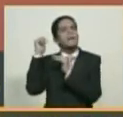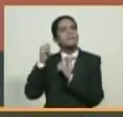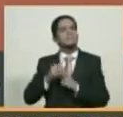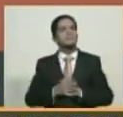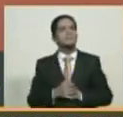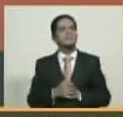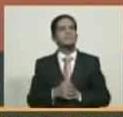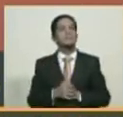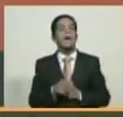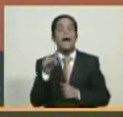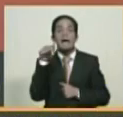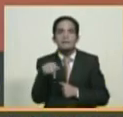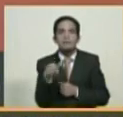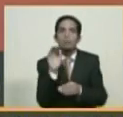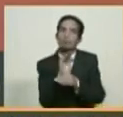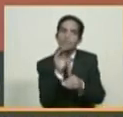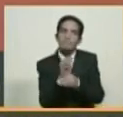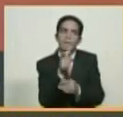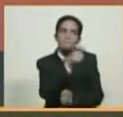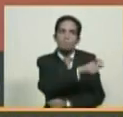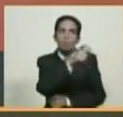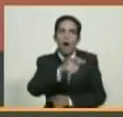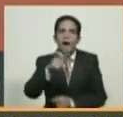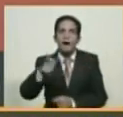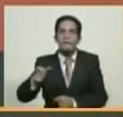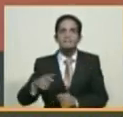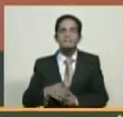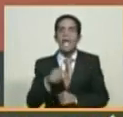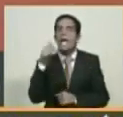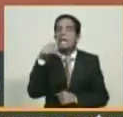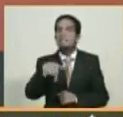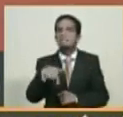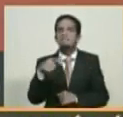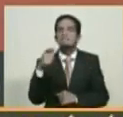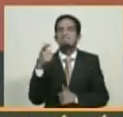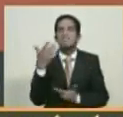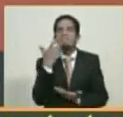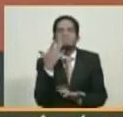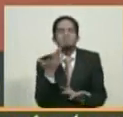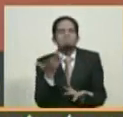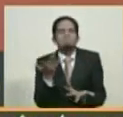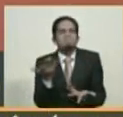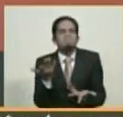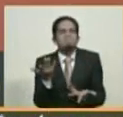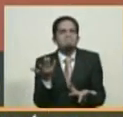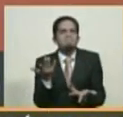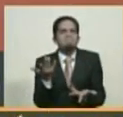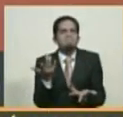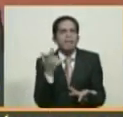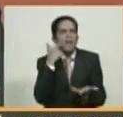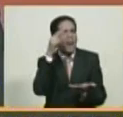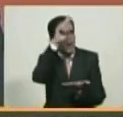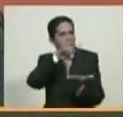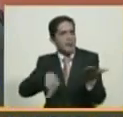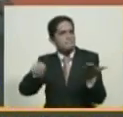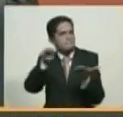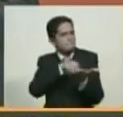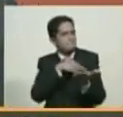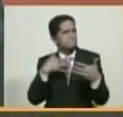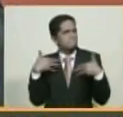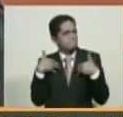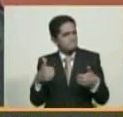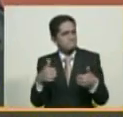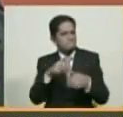Porque aquí cuidamos a nuestra gente. Aquí ni remotamente se nos va a ocurrir eliminar el Ministerio de Salud,